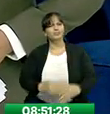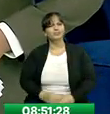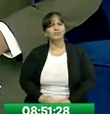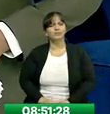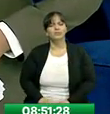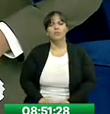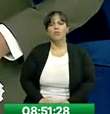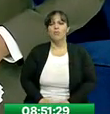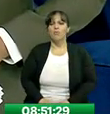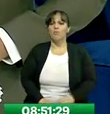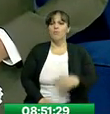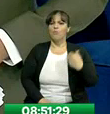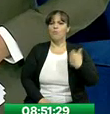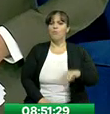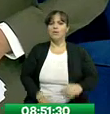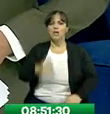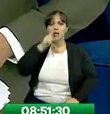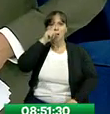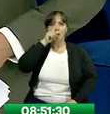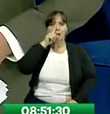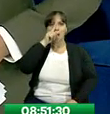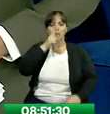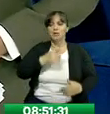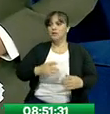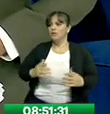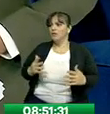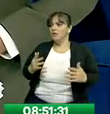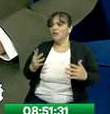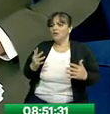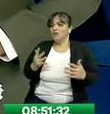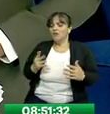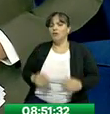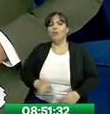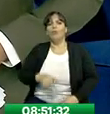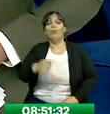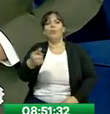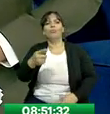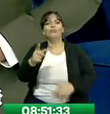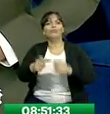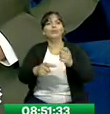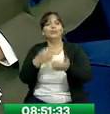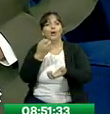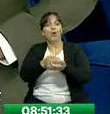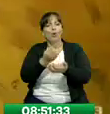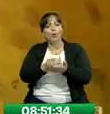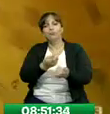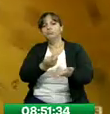armados amedrentaron empleados y usuarios se llevaron cuanto pudieron